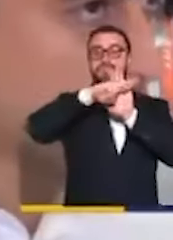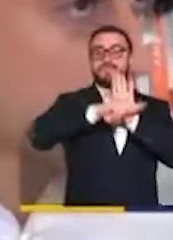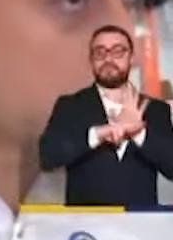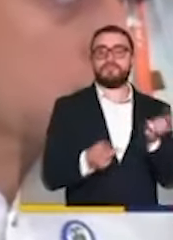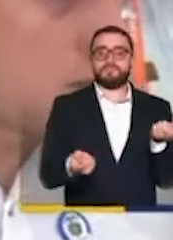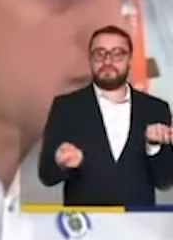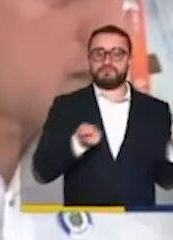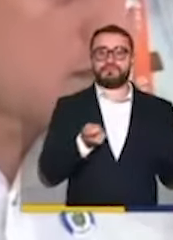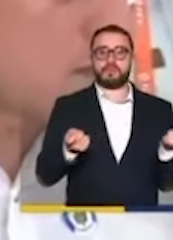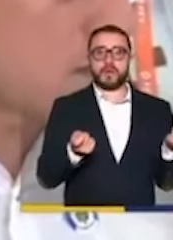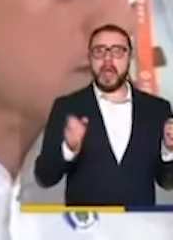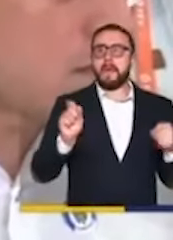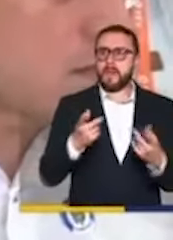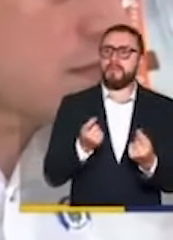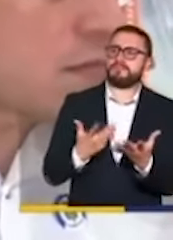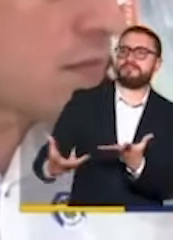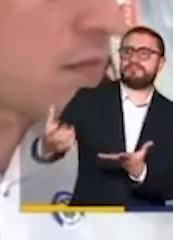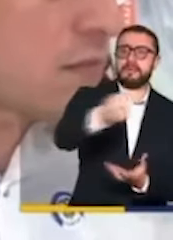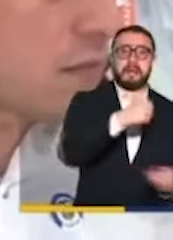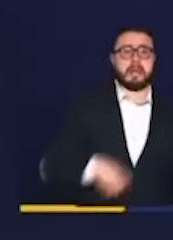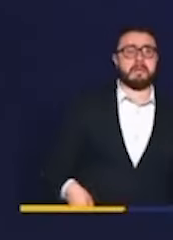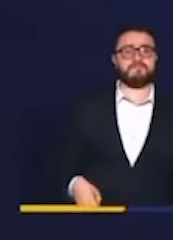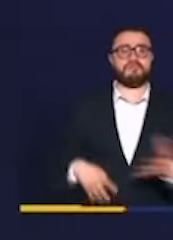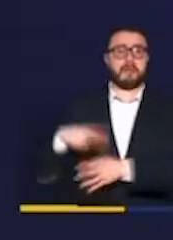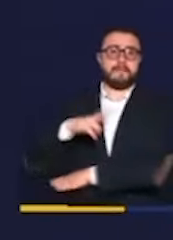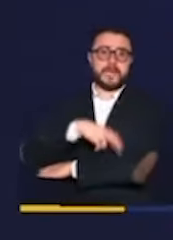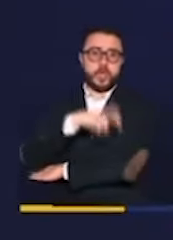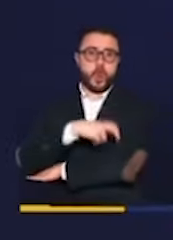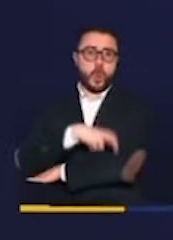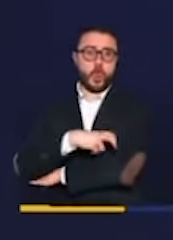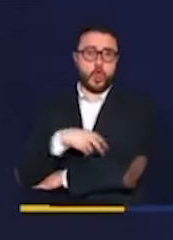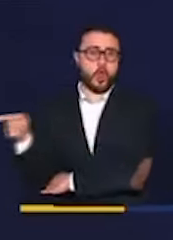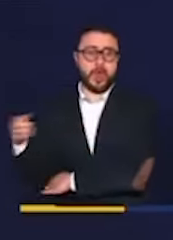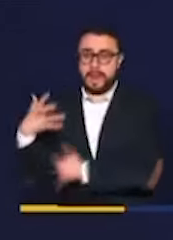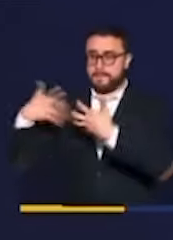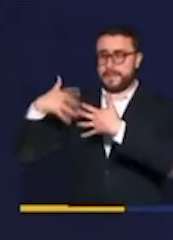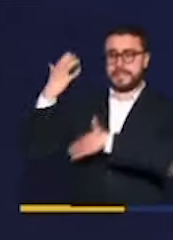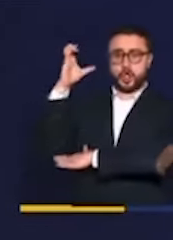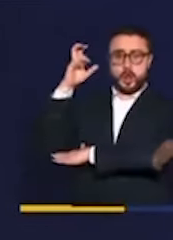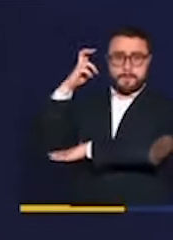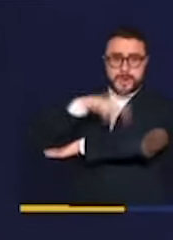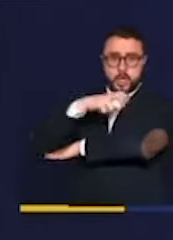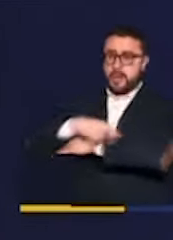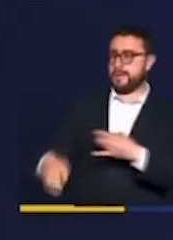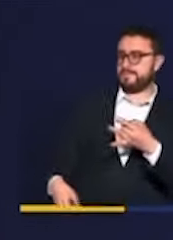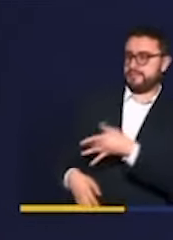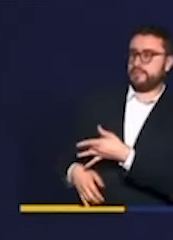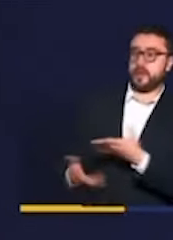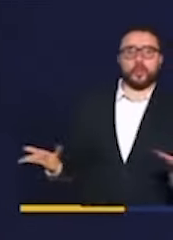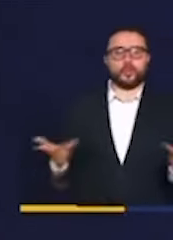pero que podría darnos más ingresos que todo el petróleo que hay en las reservas que tiene Ecopetrol de petróleo. Y puede ser en